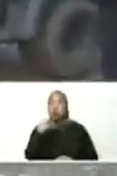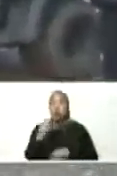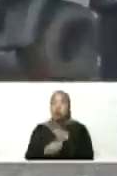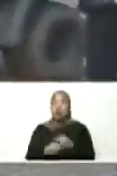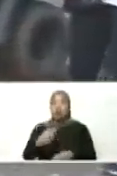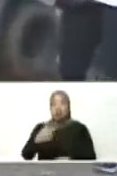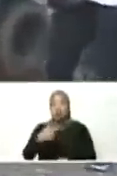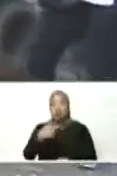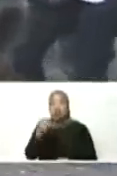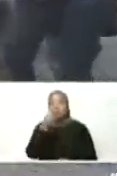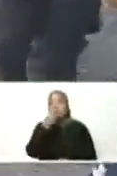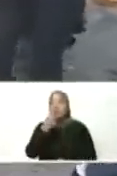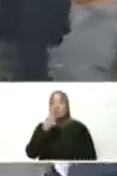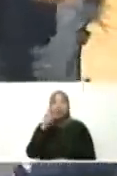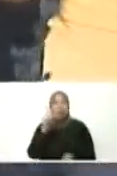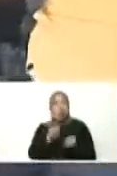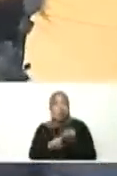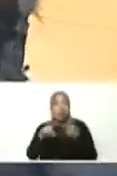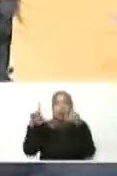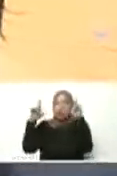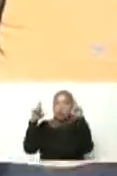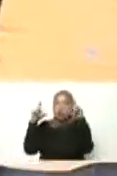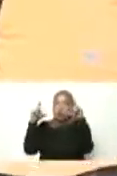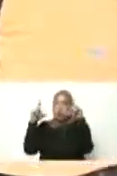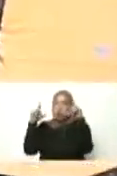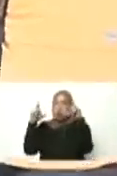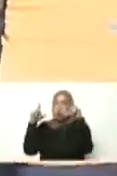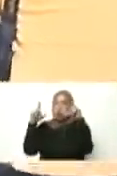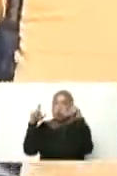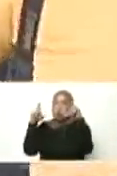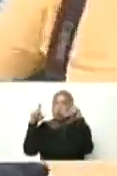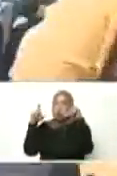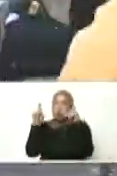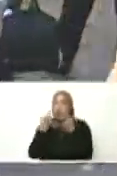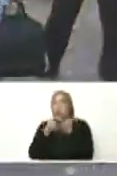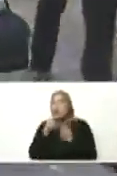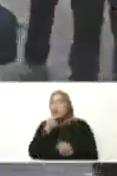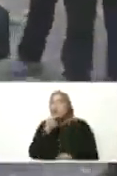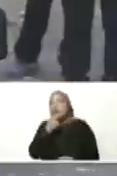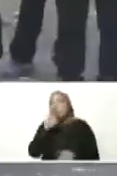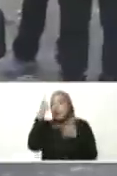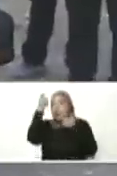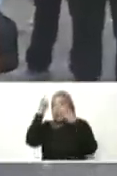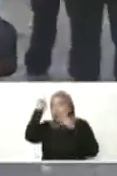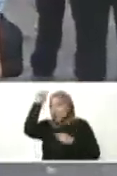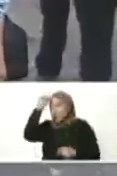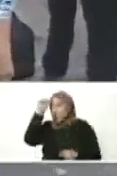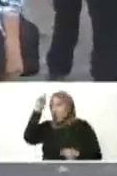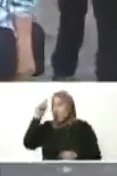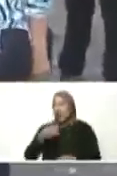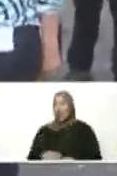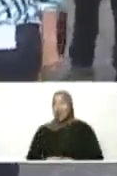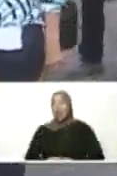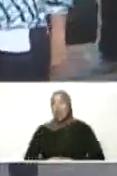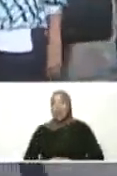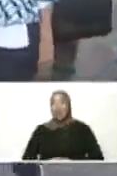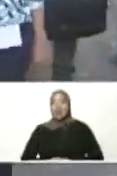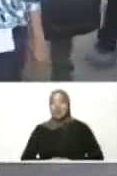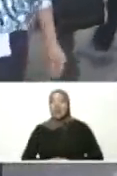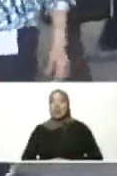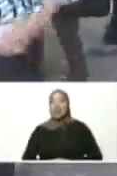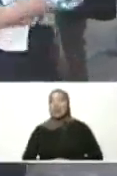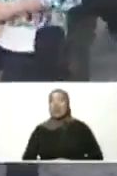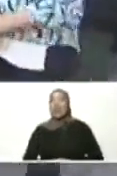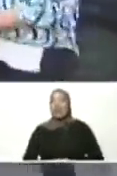queda bellísimo ese sombrero, una foto aquí con Silita. Eso, para subirla al Facebook, al